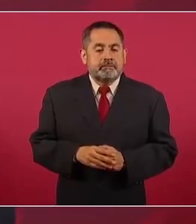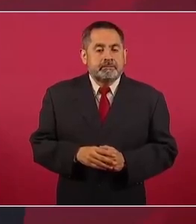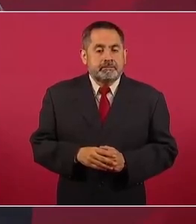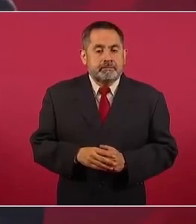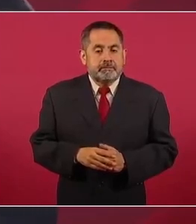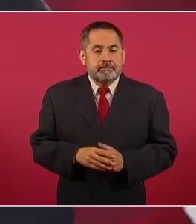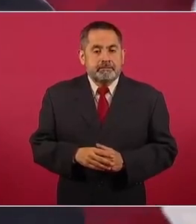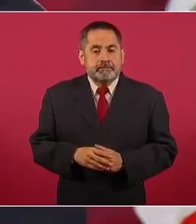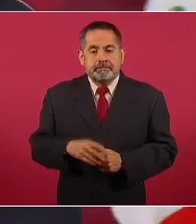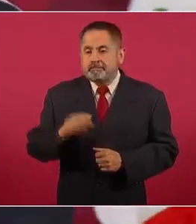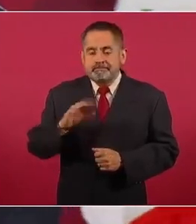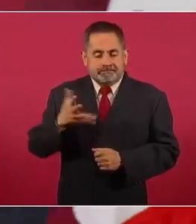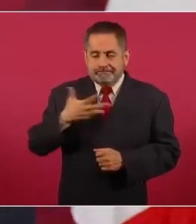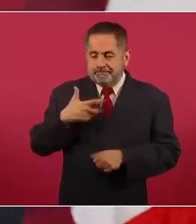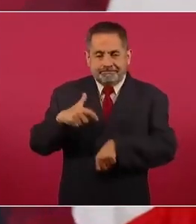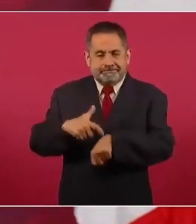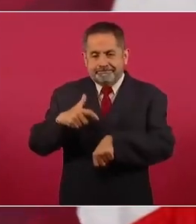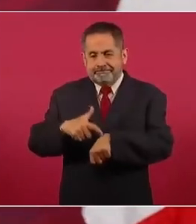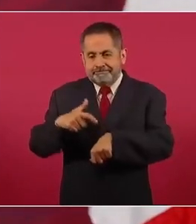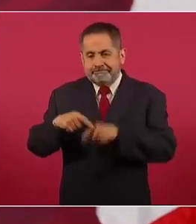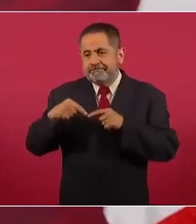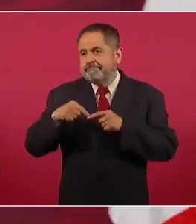ya no tengo tiempo,